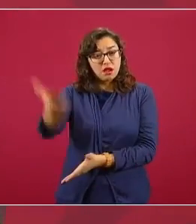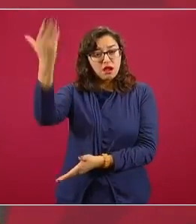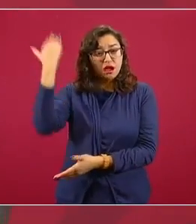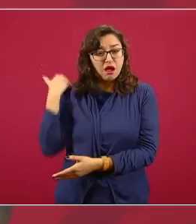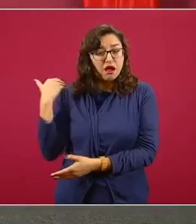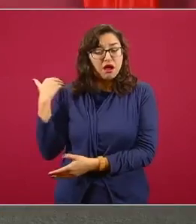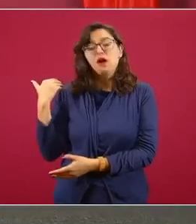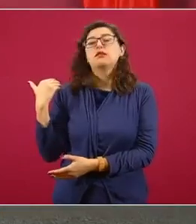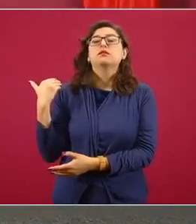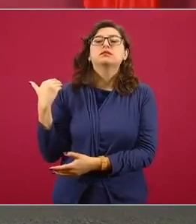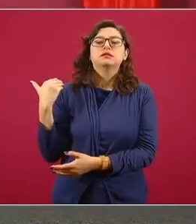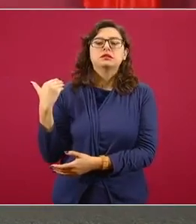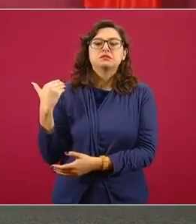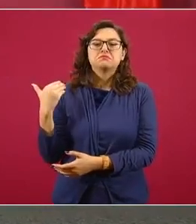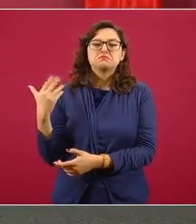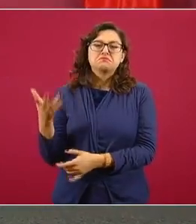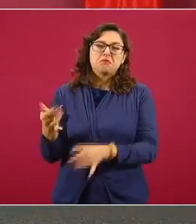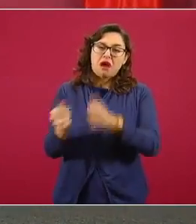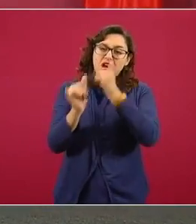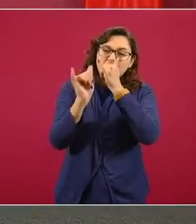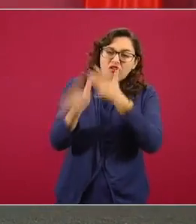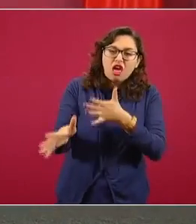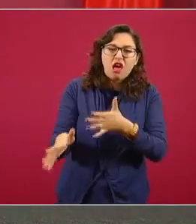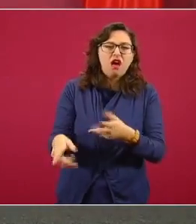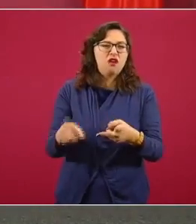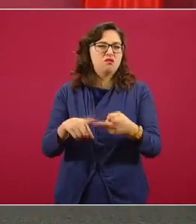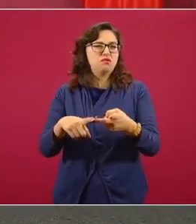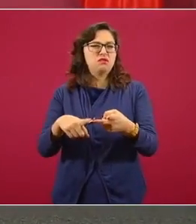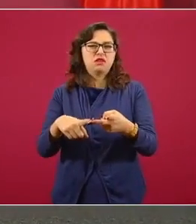predominio del fraude, de la compra del voto,